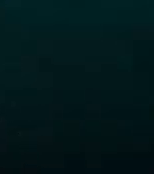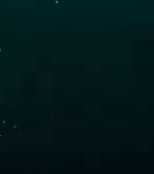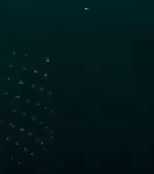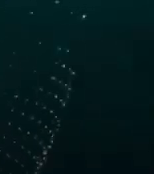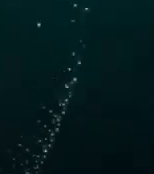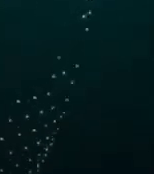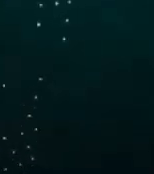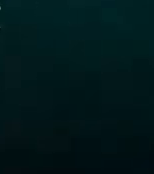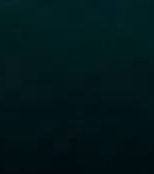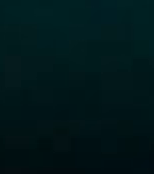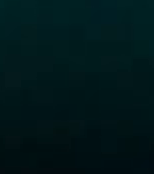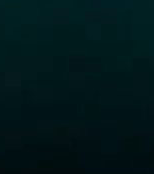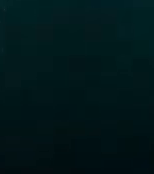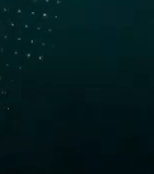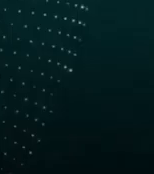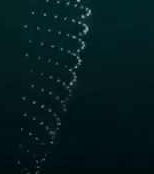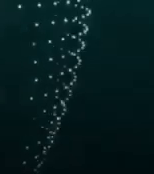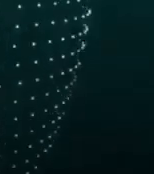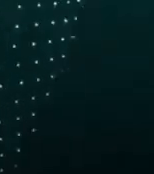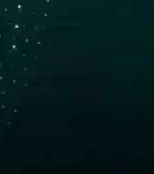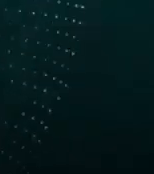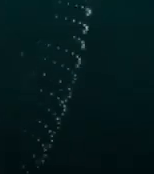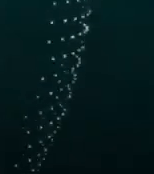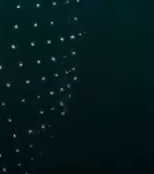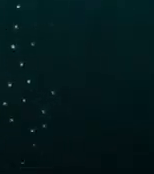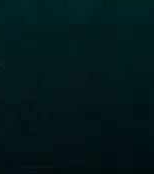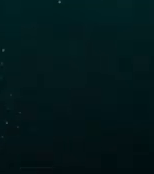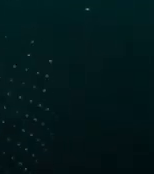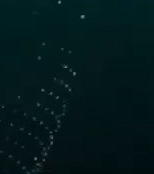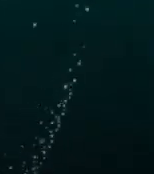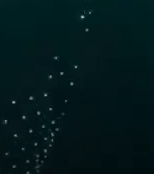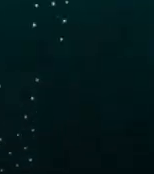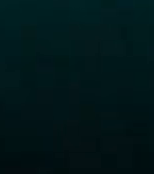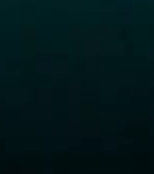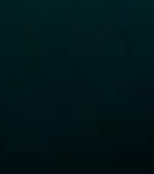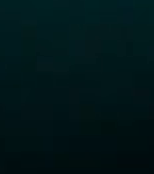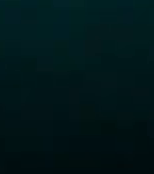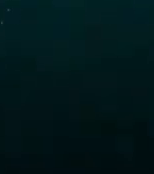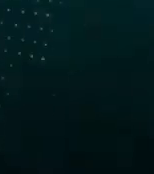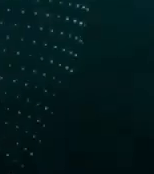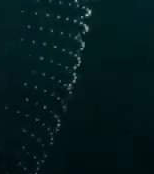Estás viendo Hidalgo Noticias MX.